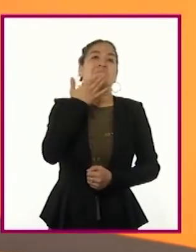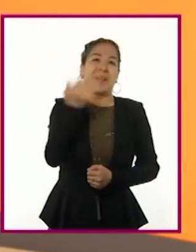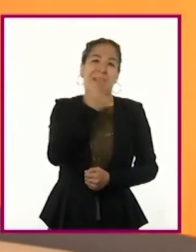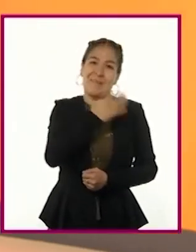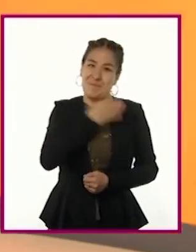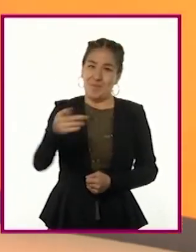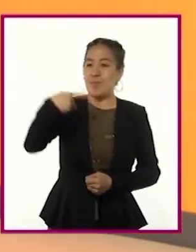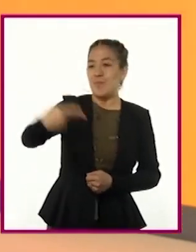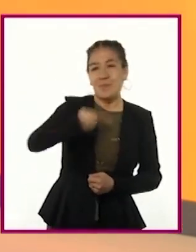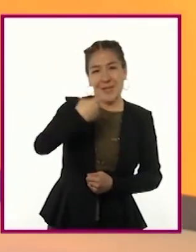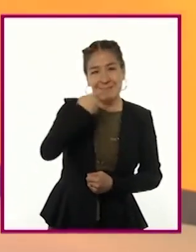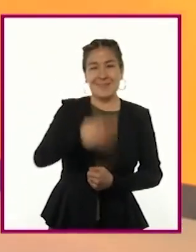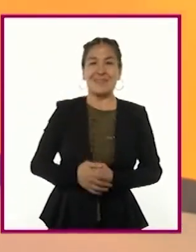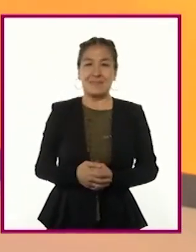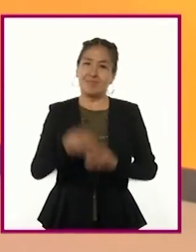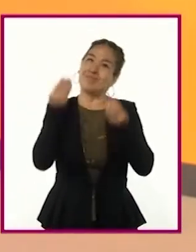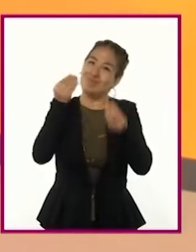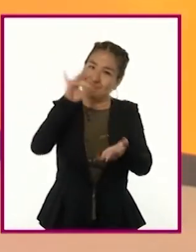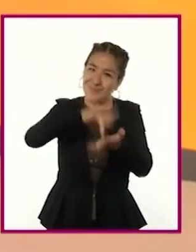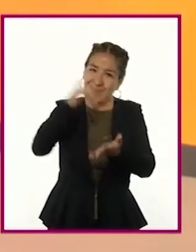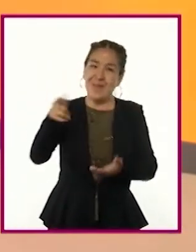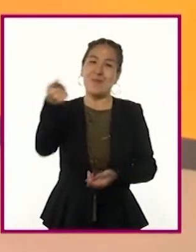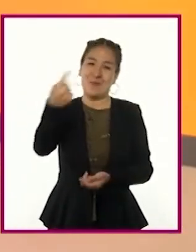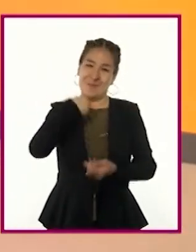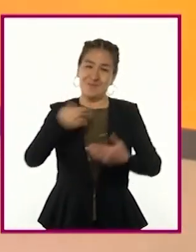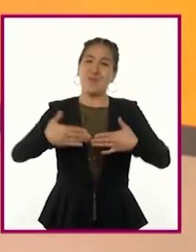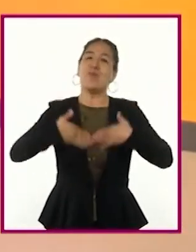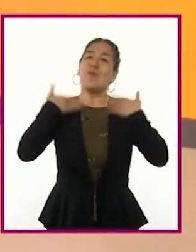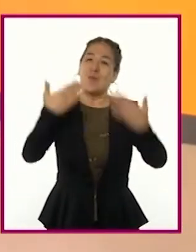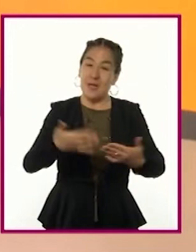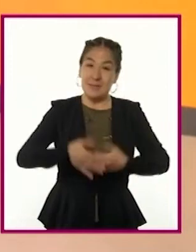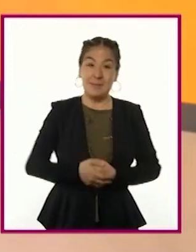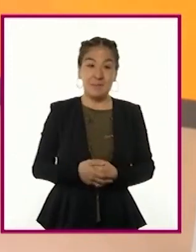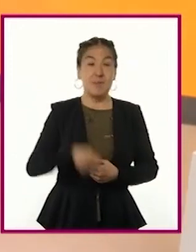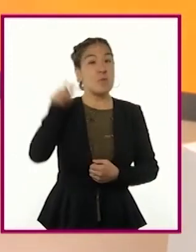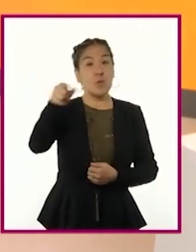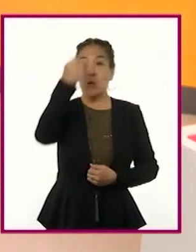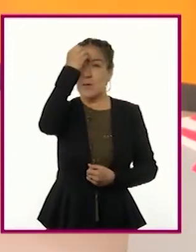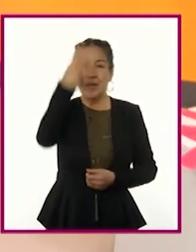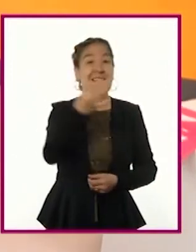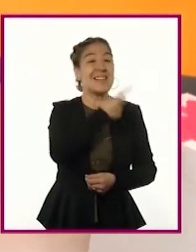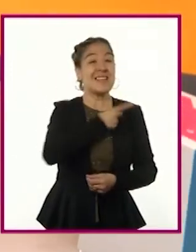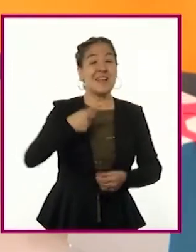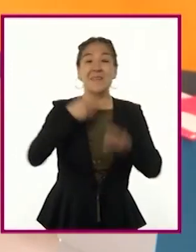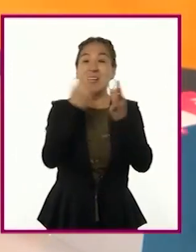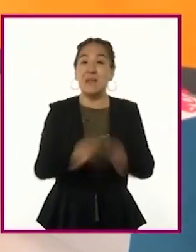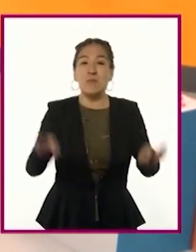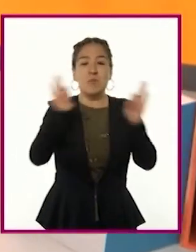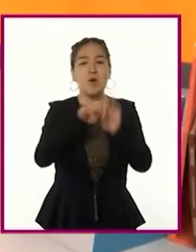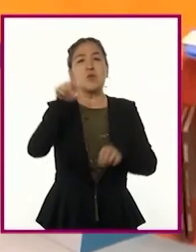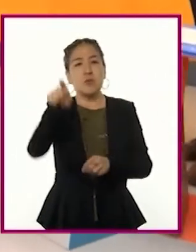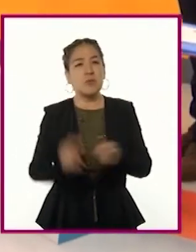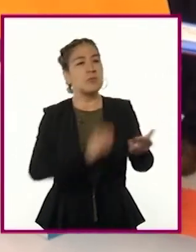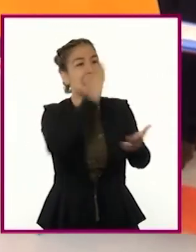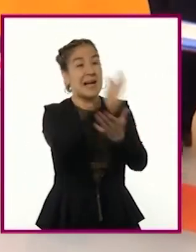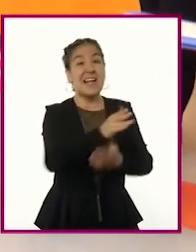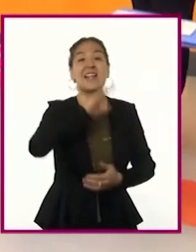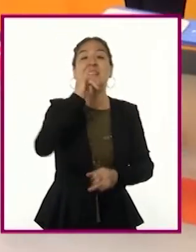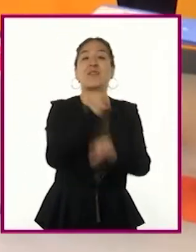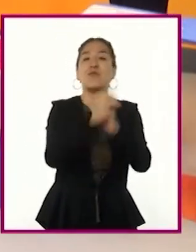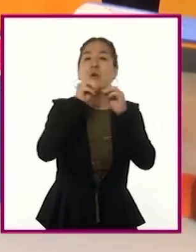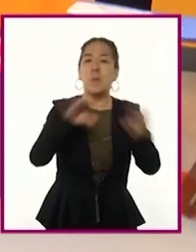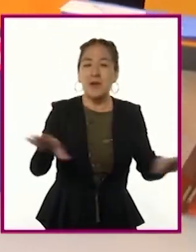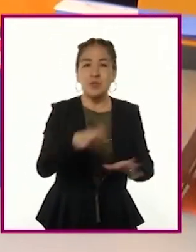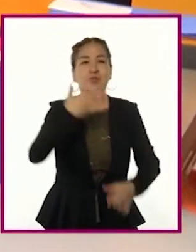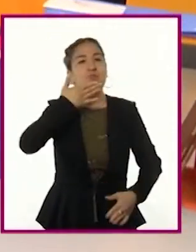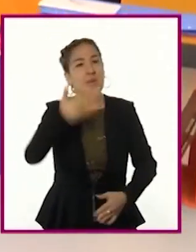acercarte a nosotros. Te agradecemos mucho por la confianza. No olvides que es fundamental recurrir a fuentes de información